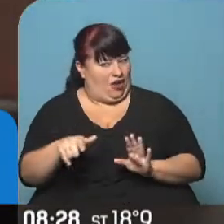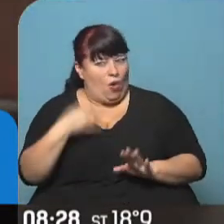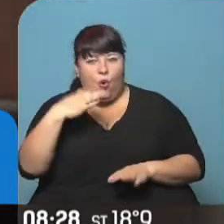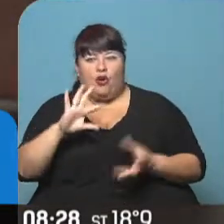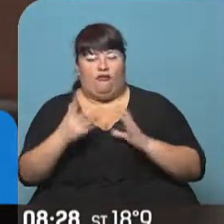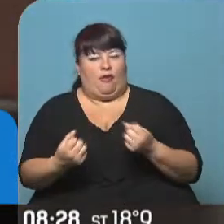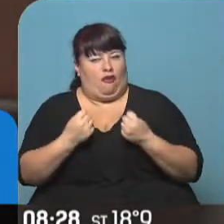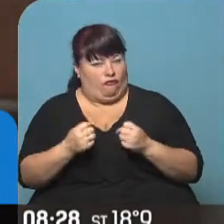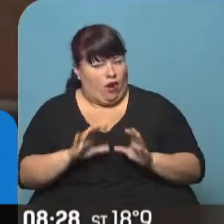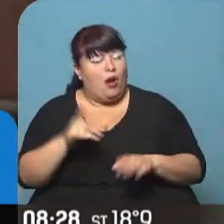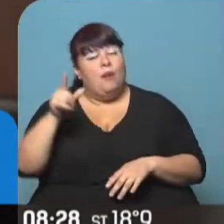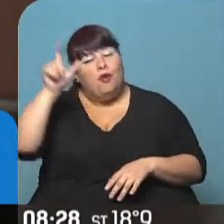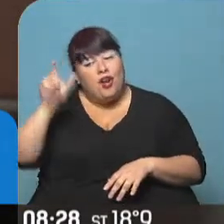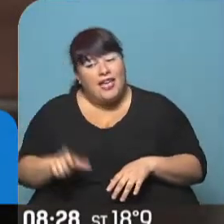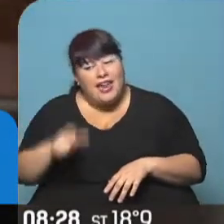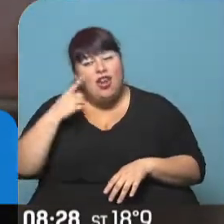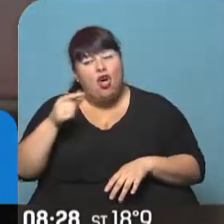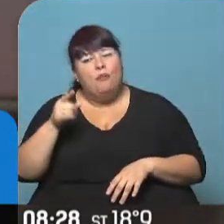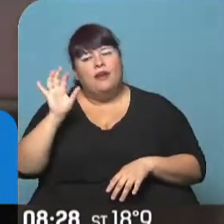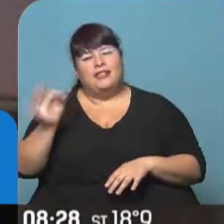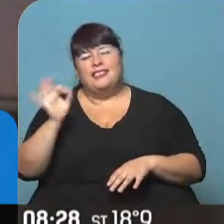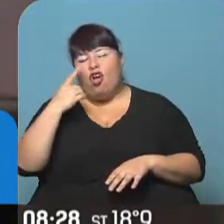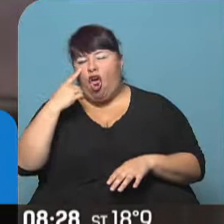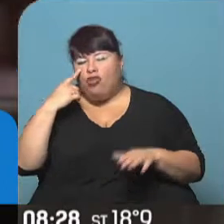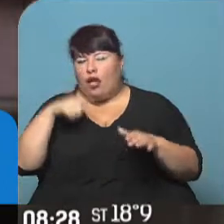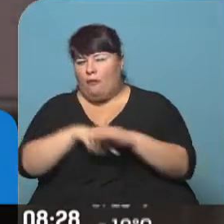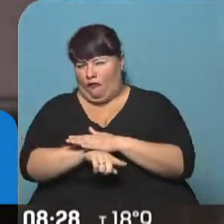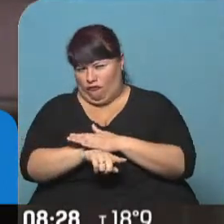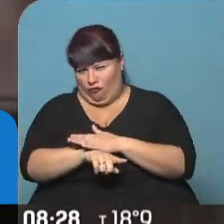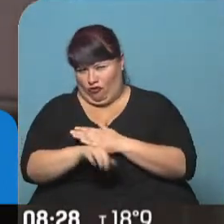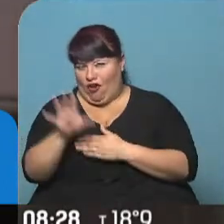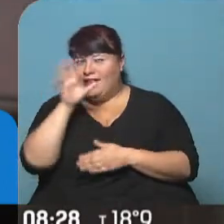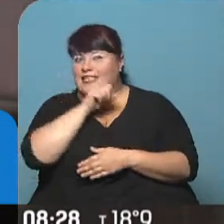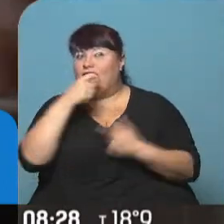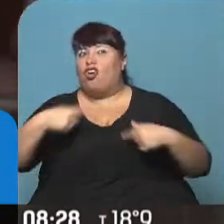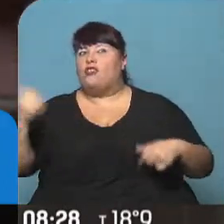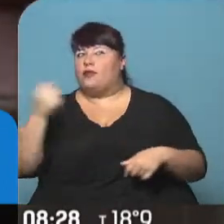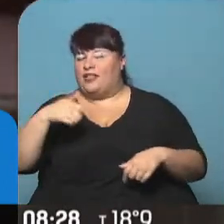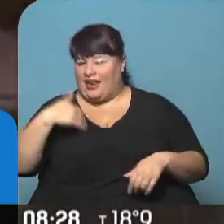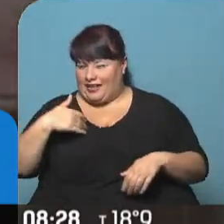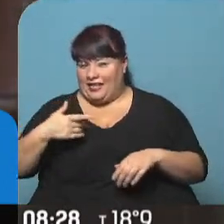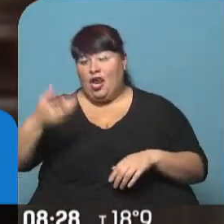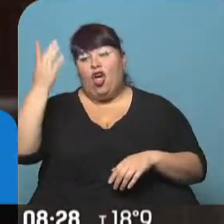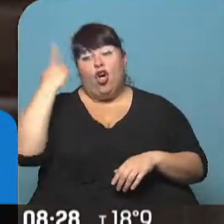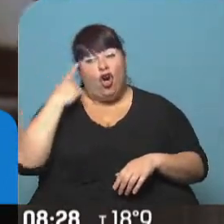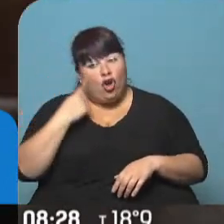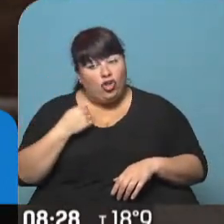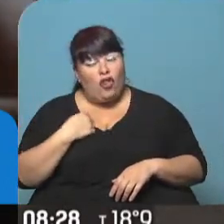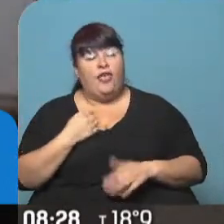es su única fortaleza, porque el hombre es el conocedor quizás de los mayores secretos de la Argentina. El otro día,